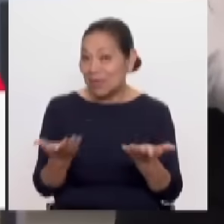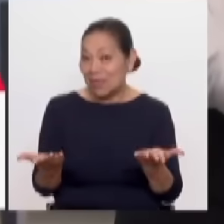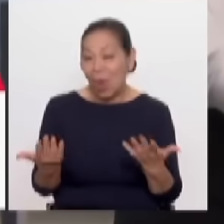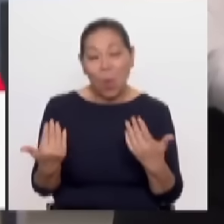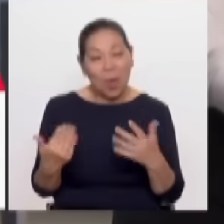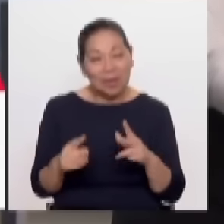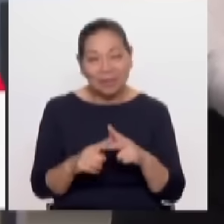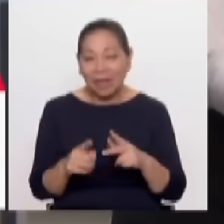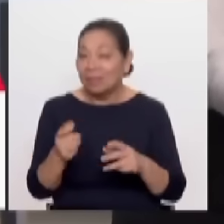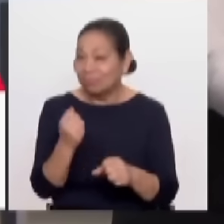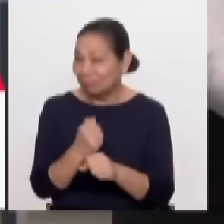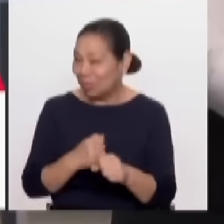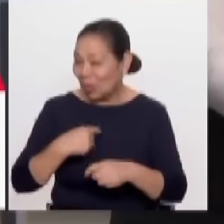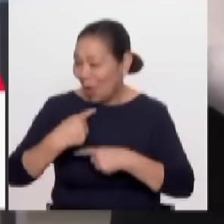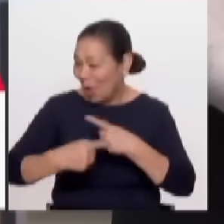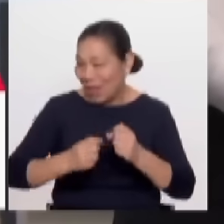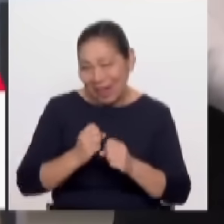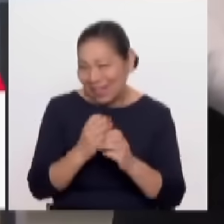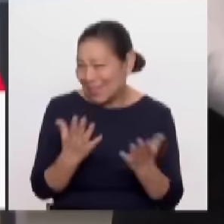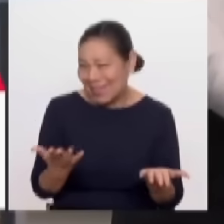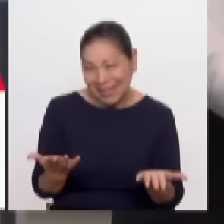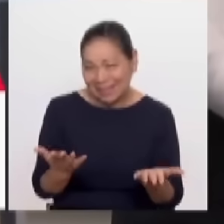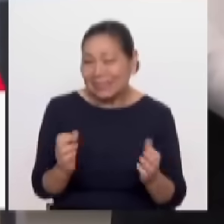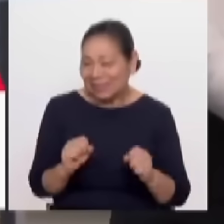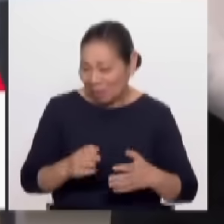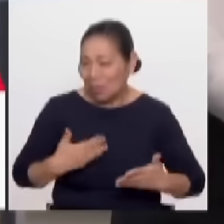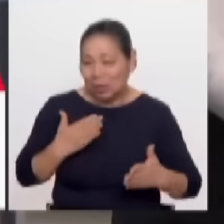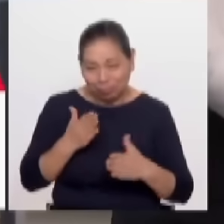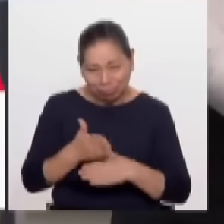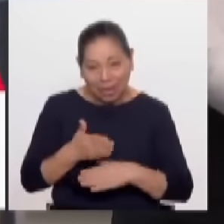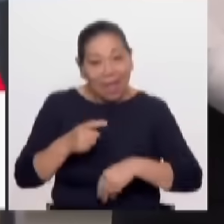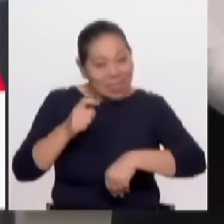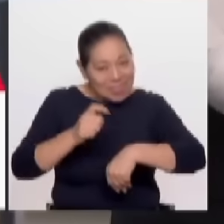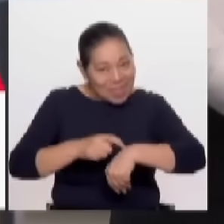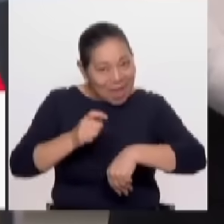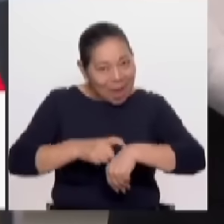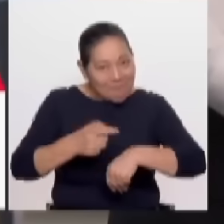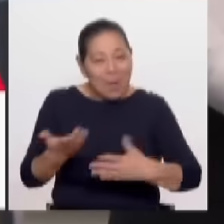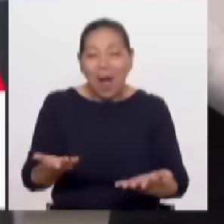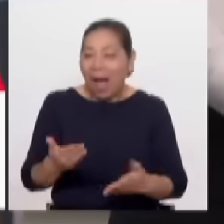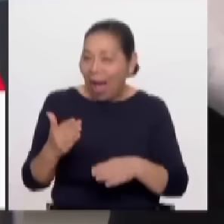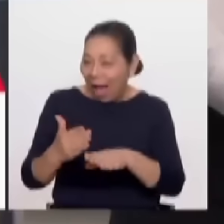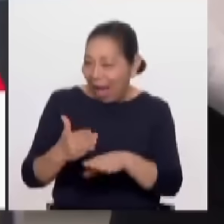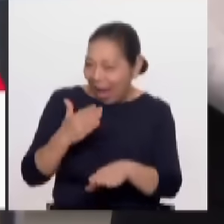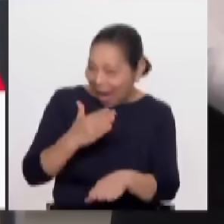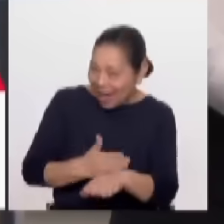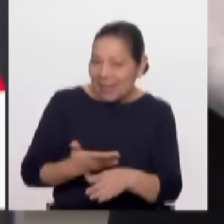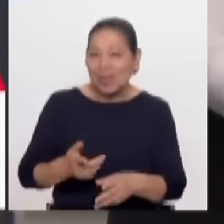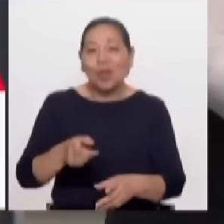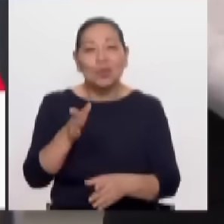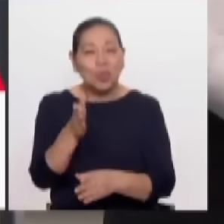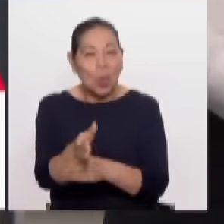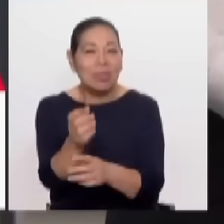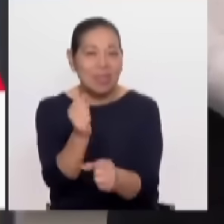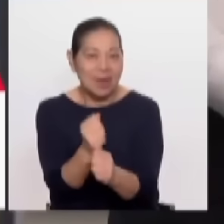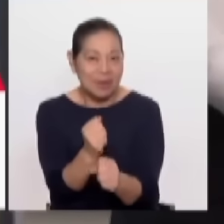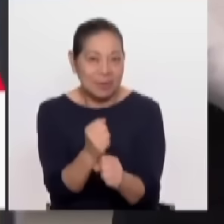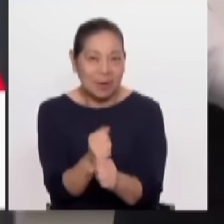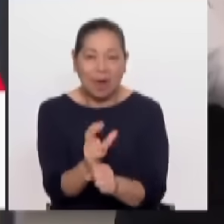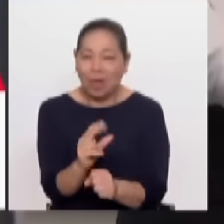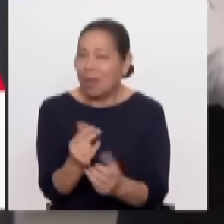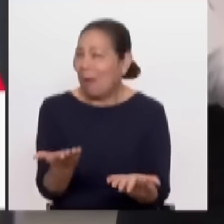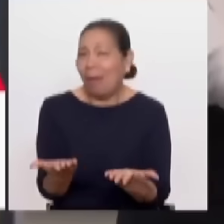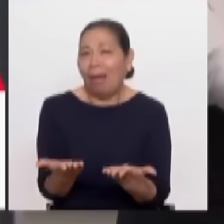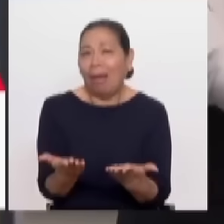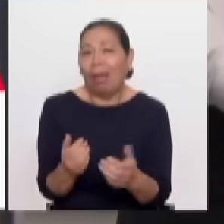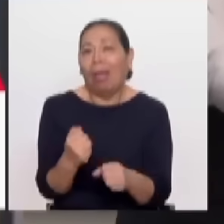los que salimos a trabajar diariamente, podamos llegar en el tiempo necesario a nuestro trabajo y no